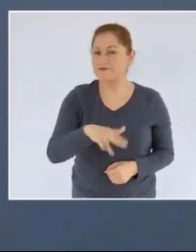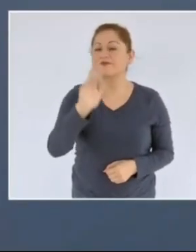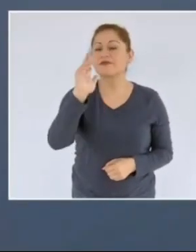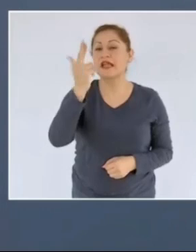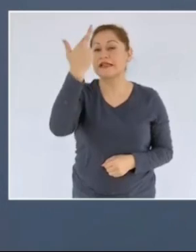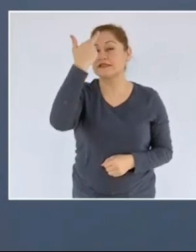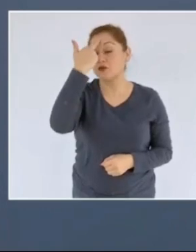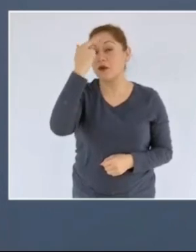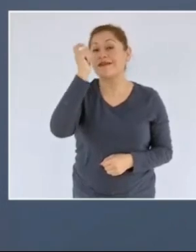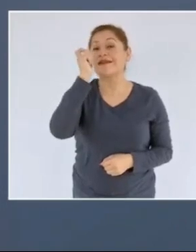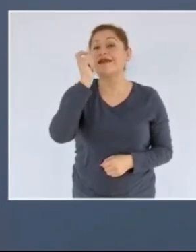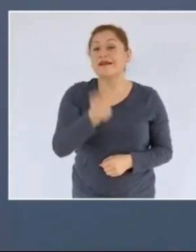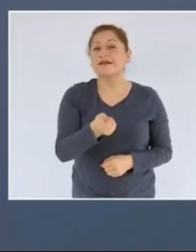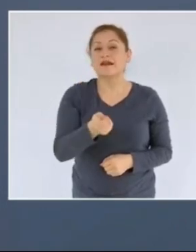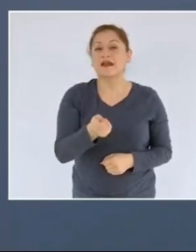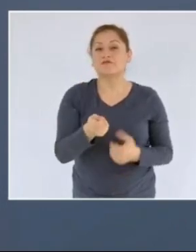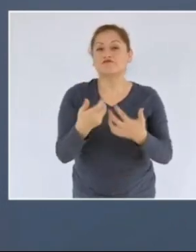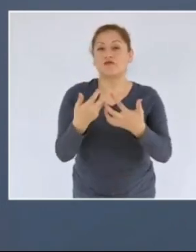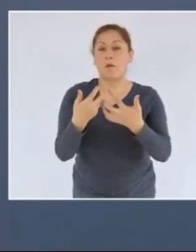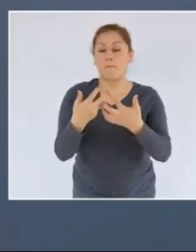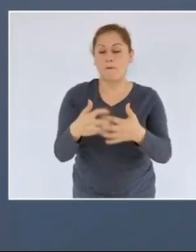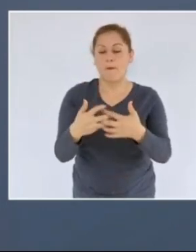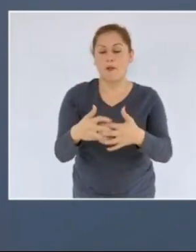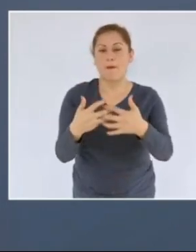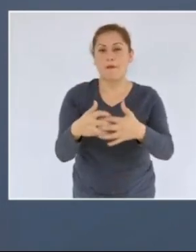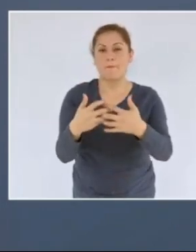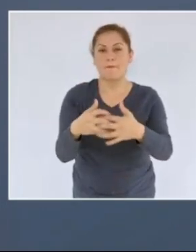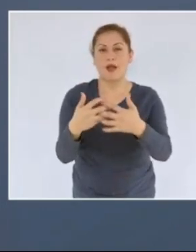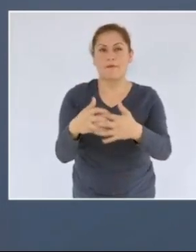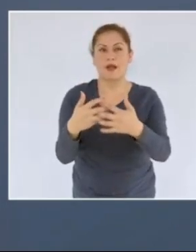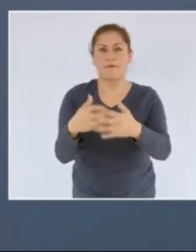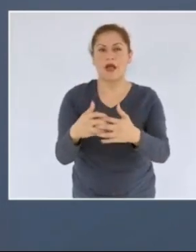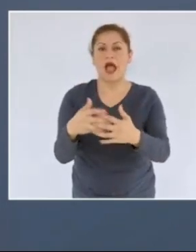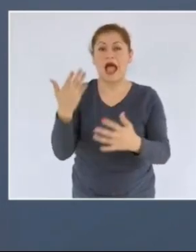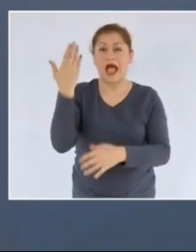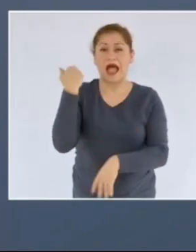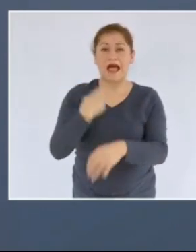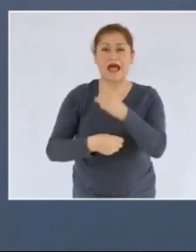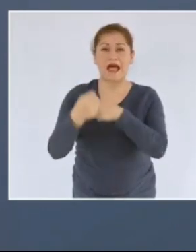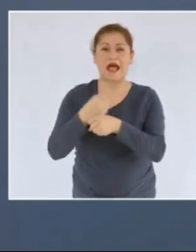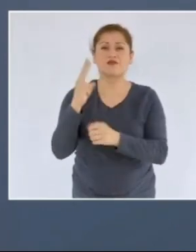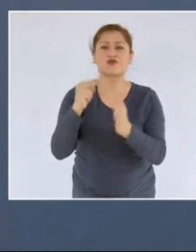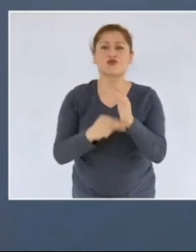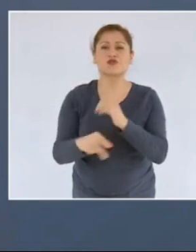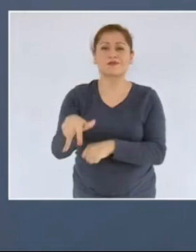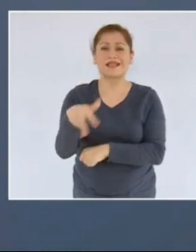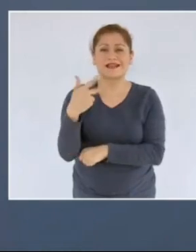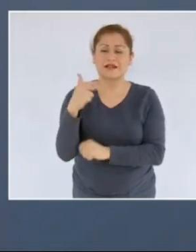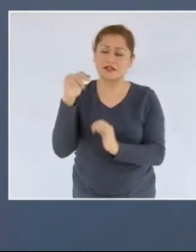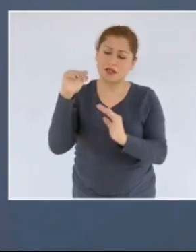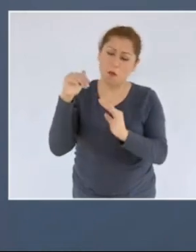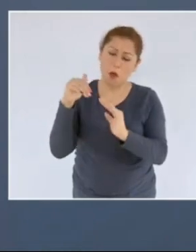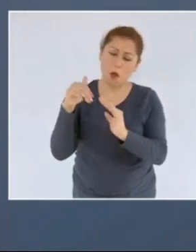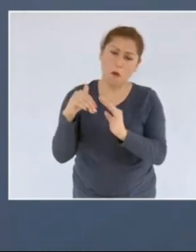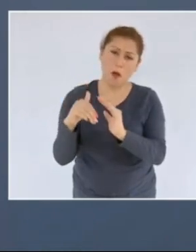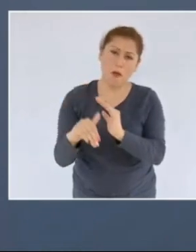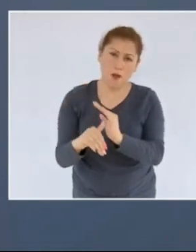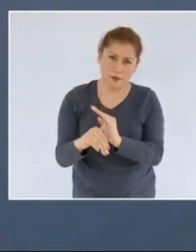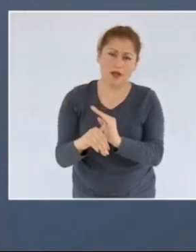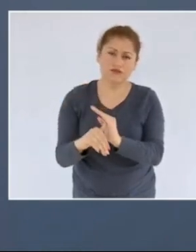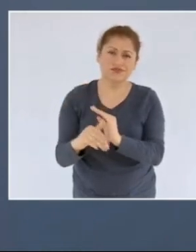que la producción declinó de manera constante desde el 2013, pasando